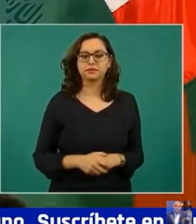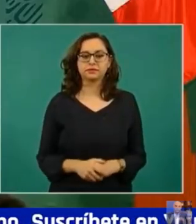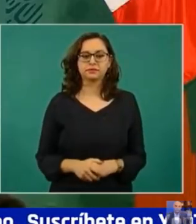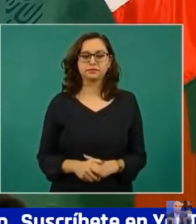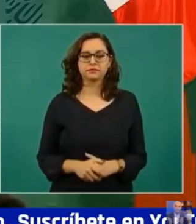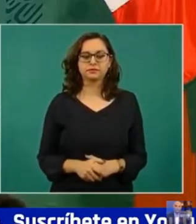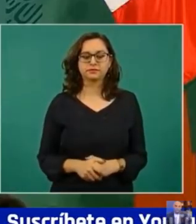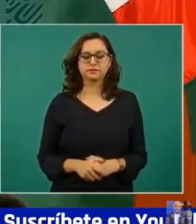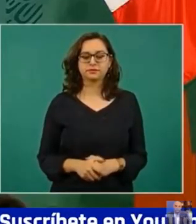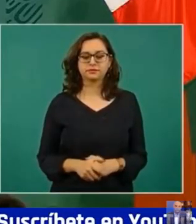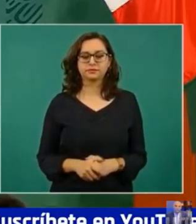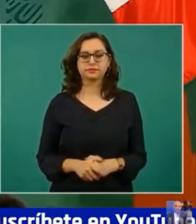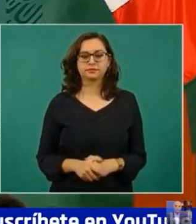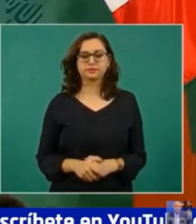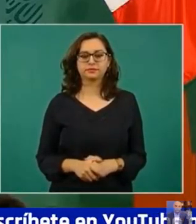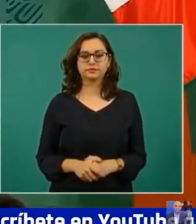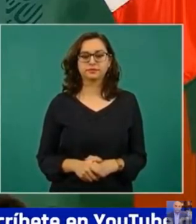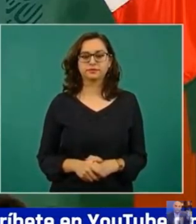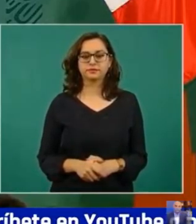No hay